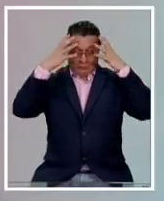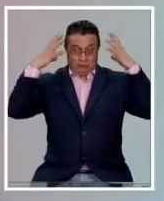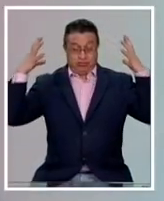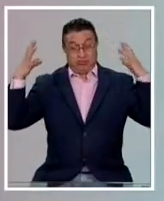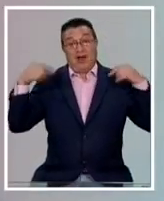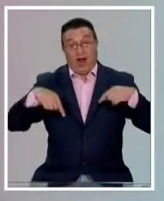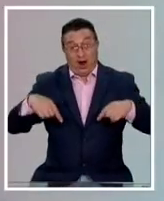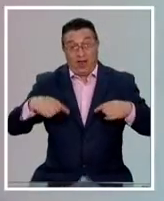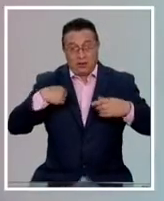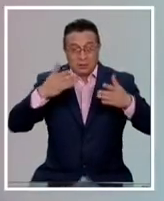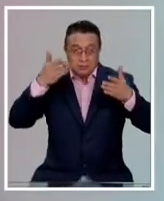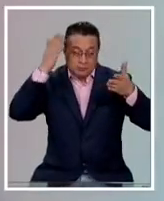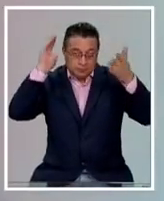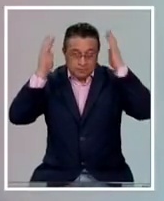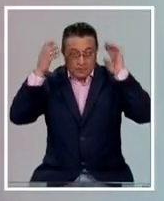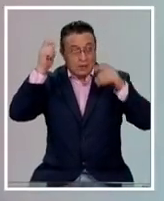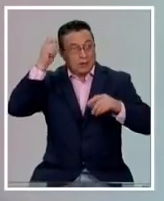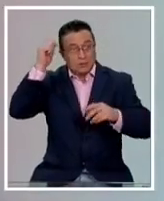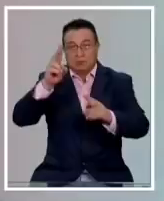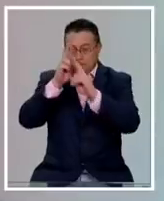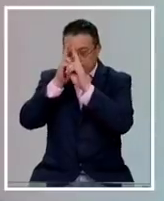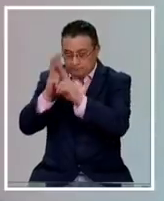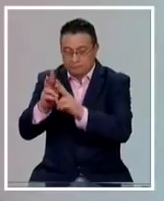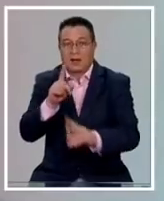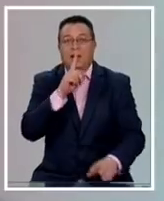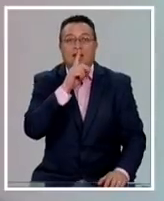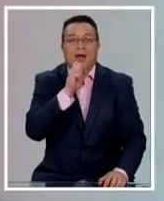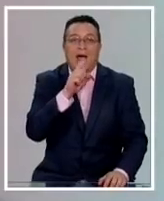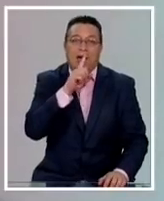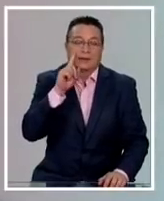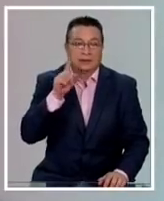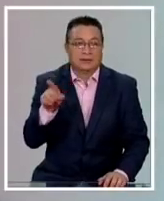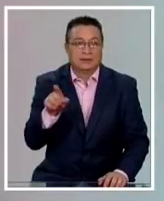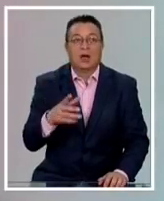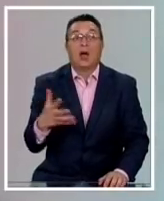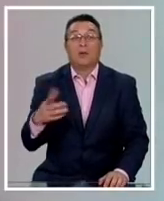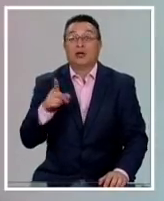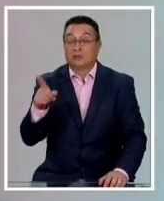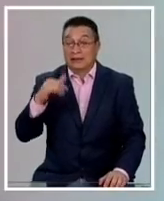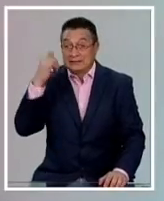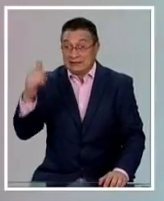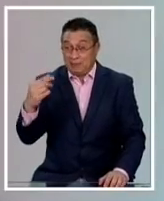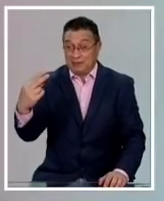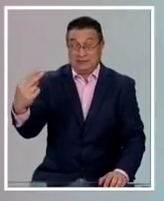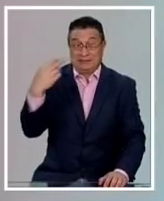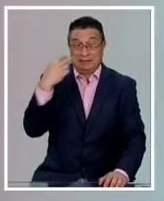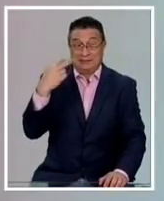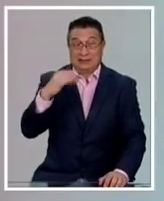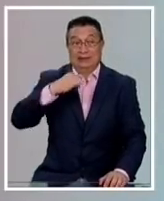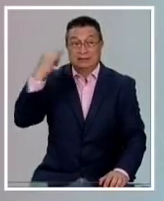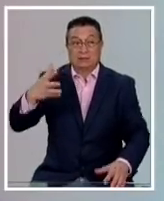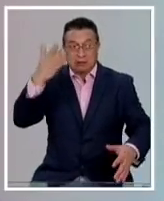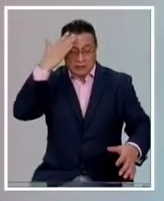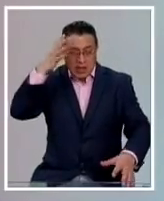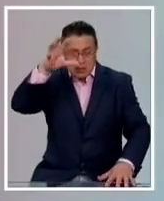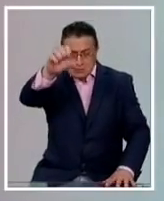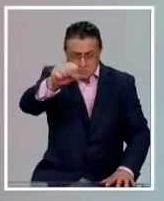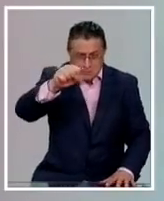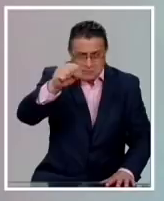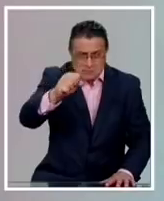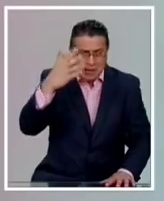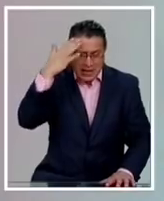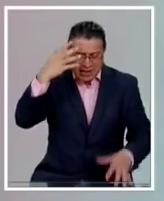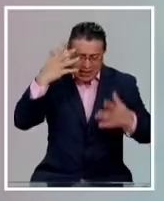de la pandemia, y me peiné en homenaje a la Tati. Porque la Tati, donde me veía, me agarraba las mechas y me decía,